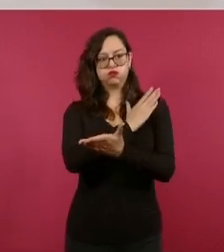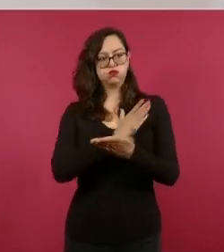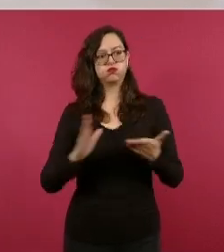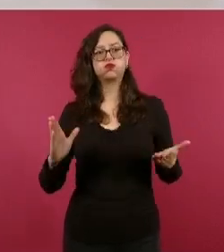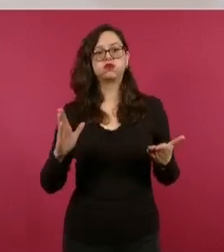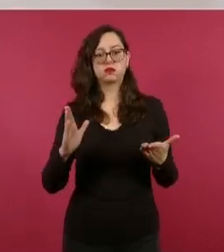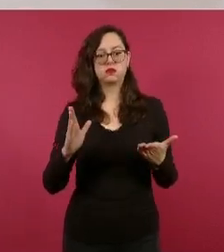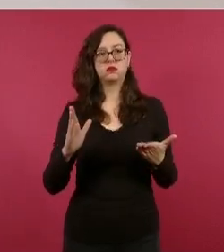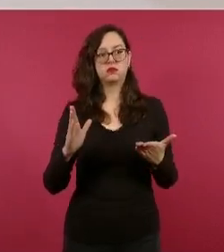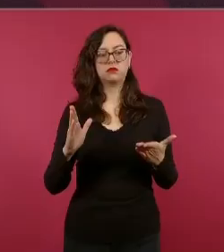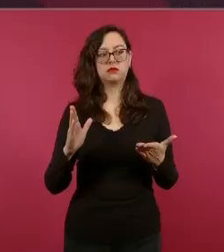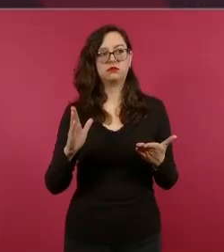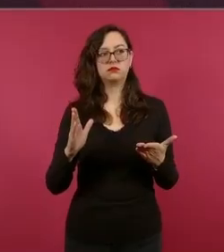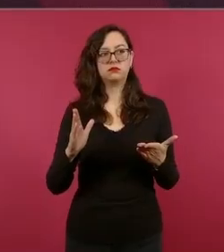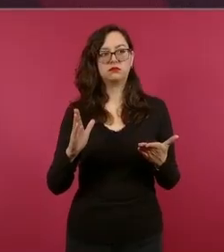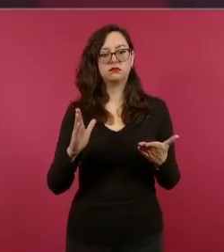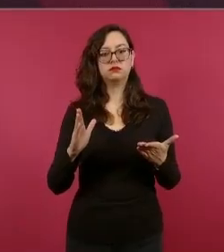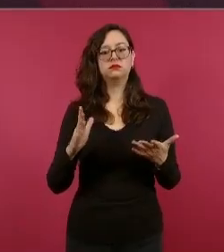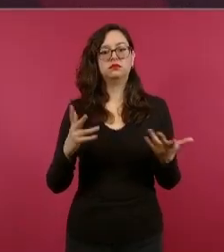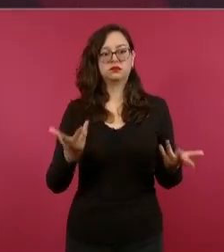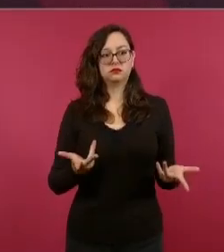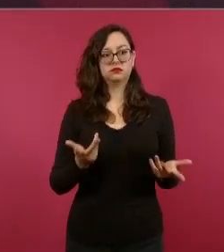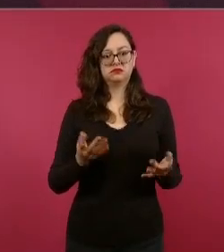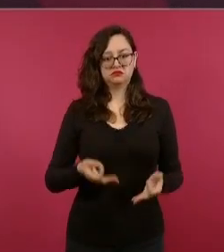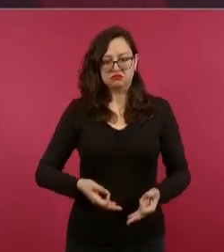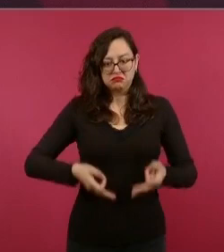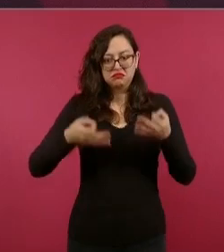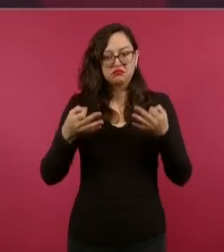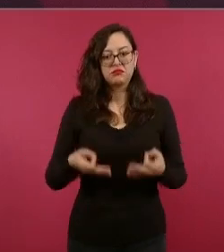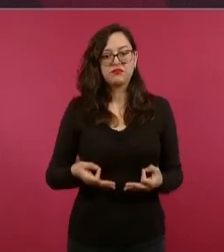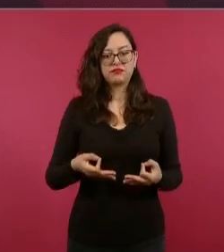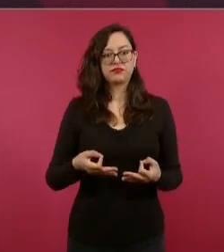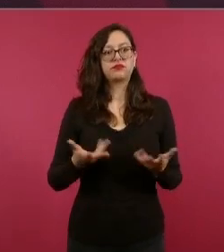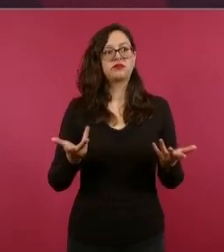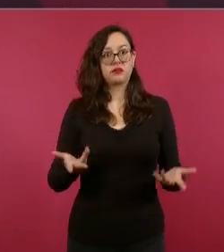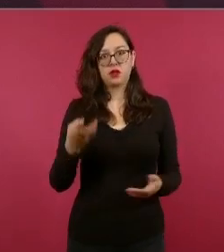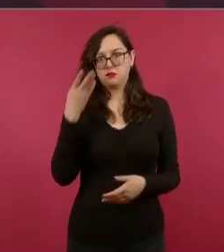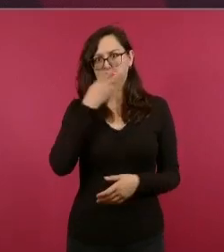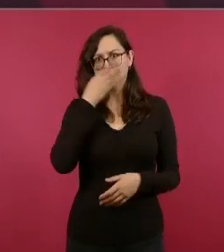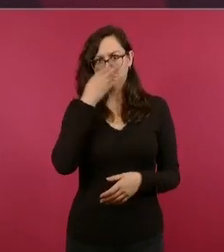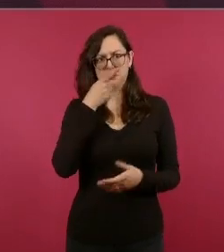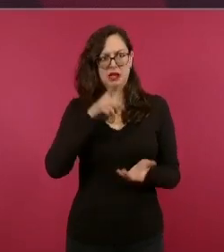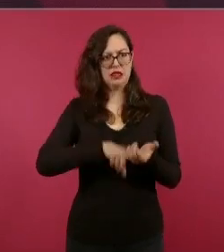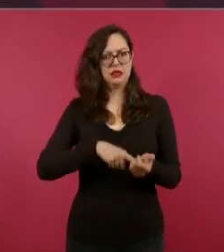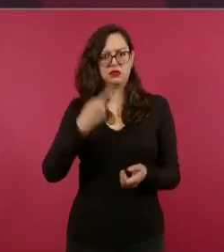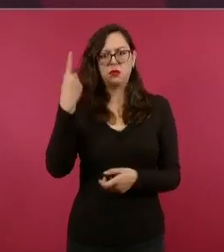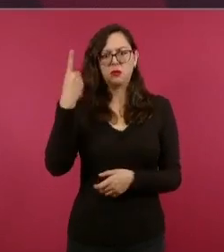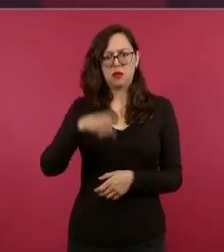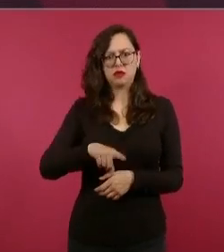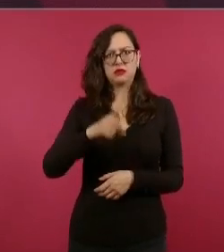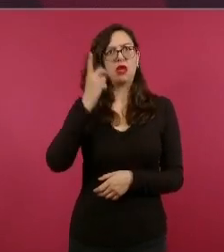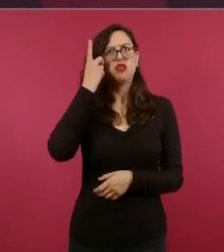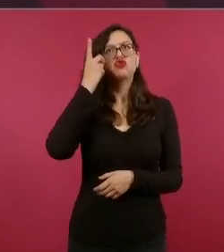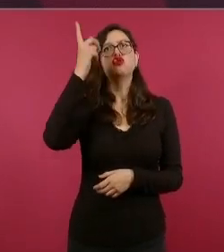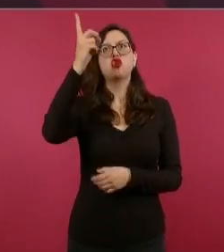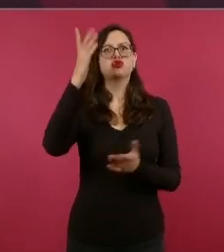para cumplir con el mandato bíblico de que a Dios lo que es de Dios y al César lo que es del